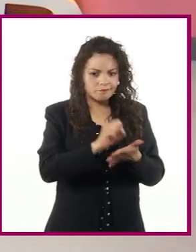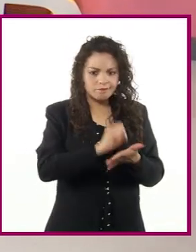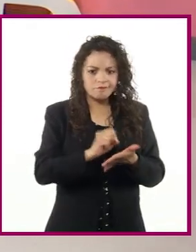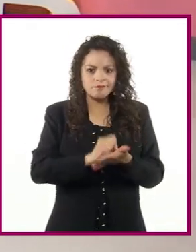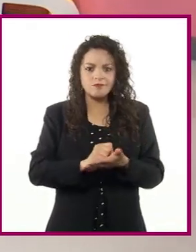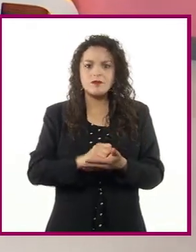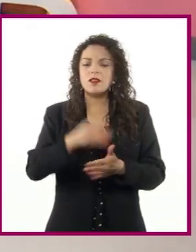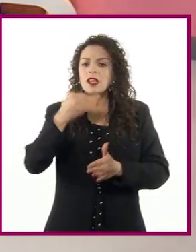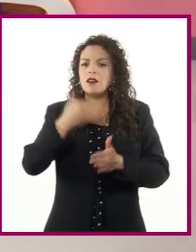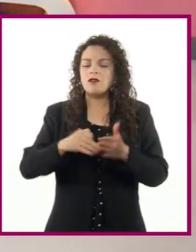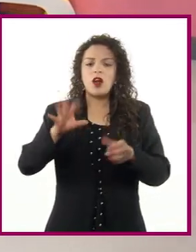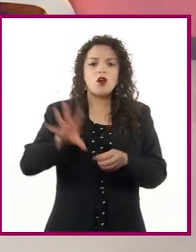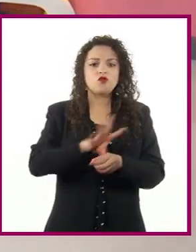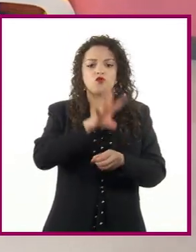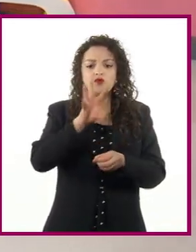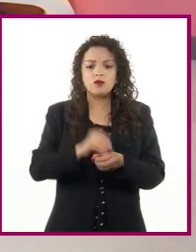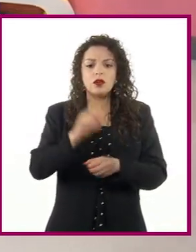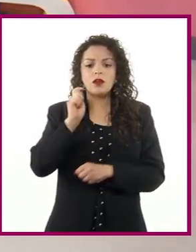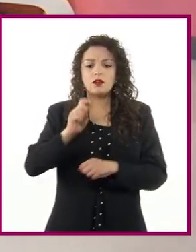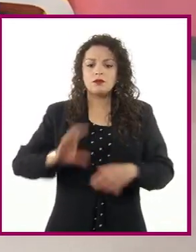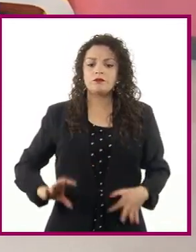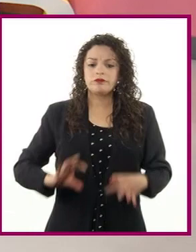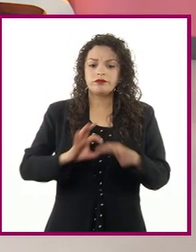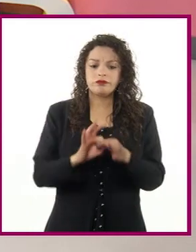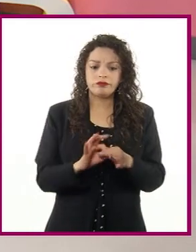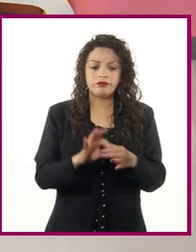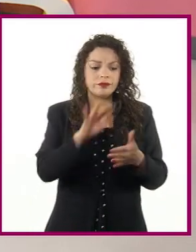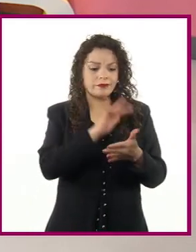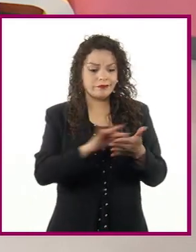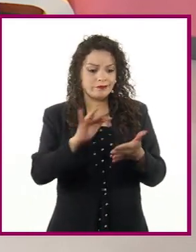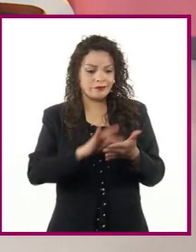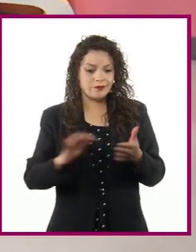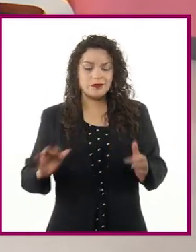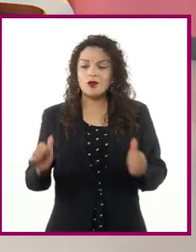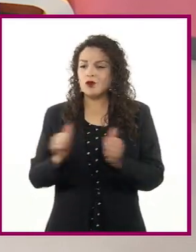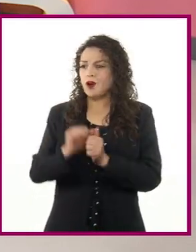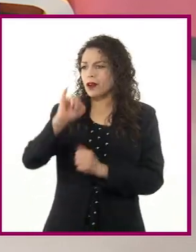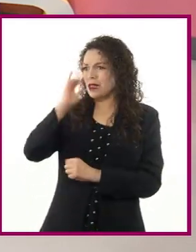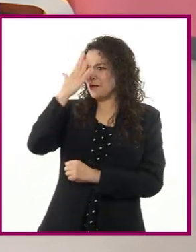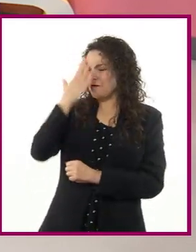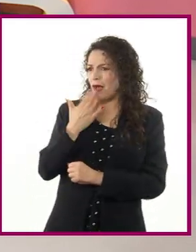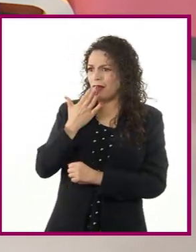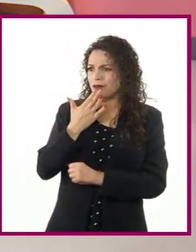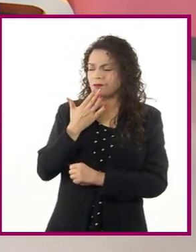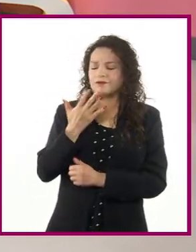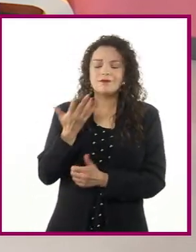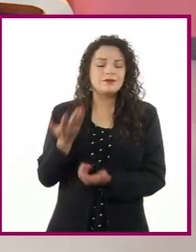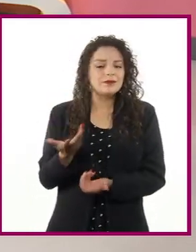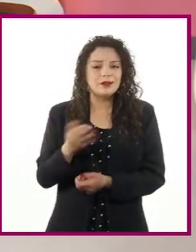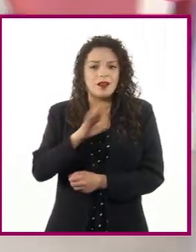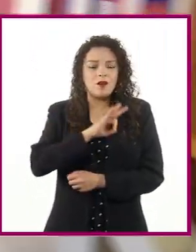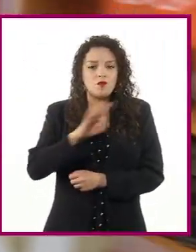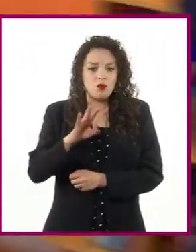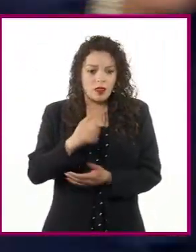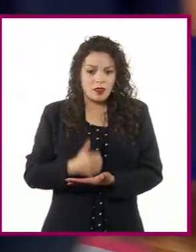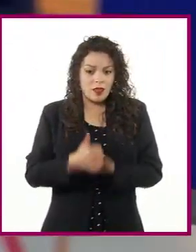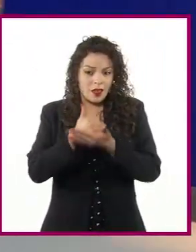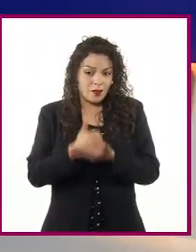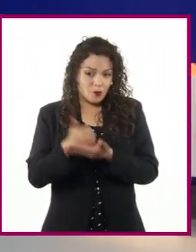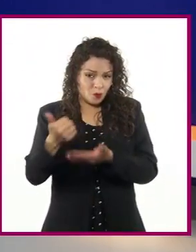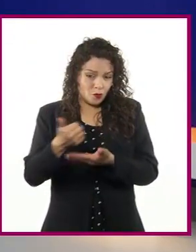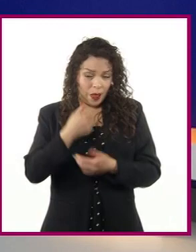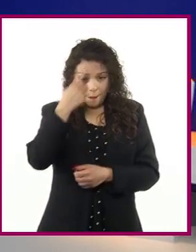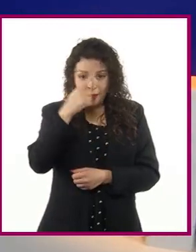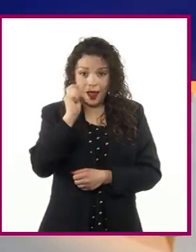falta todo lo referente a la relación entre los textos y las imágenes. ¿Podría apoyarme para completar mis apuntes?